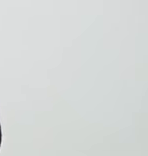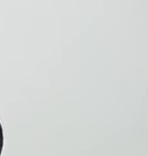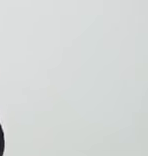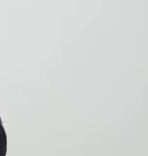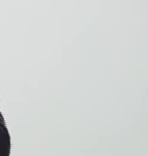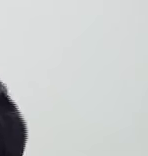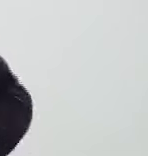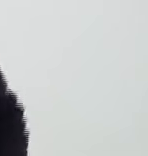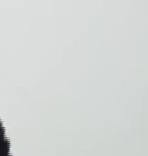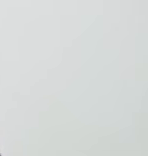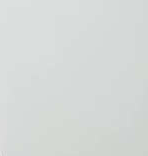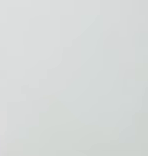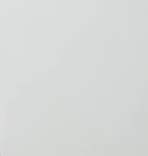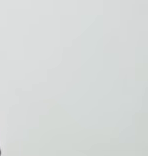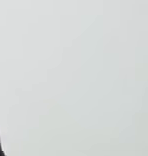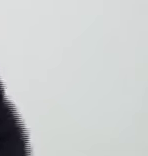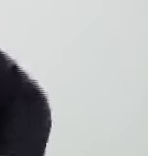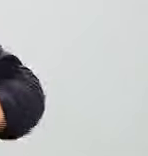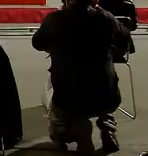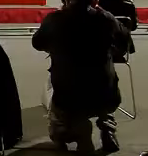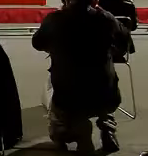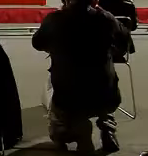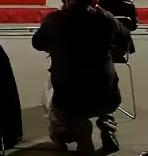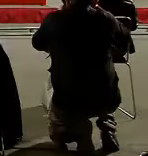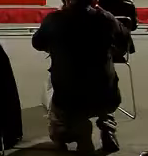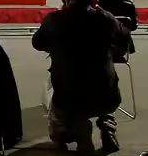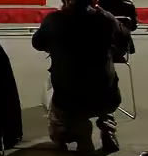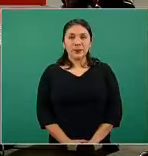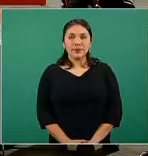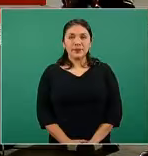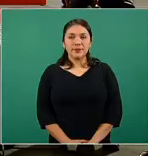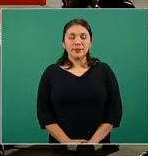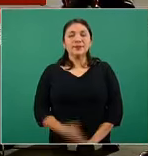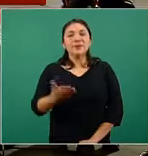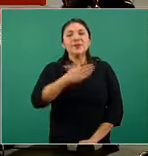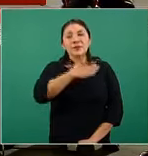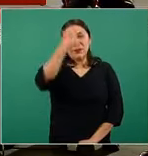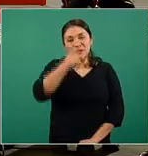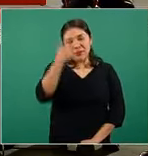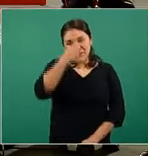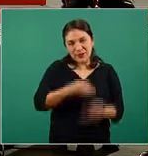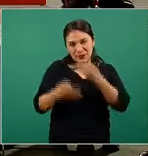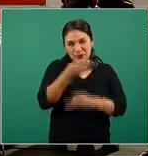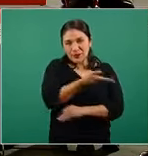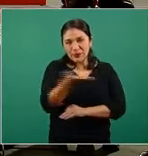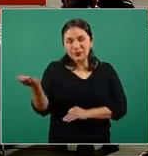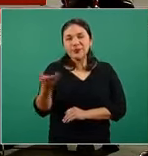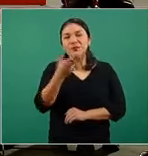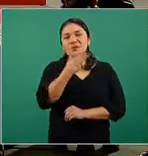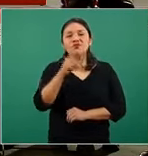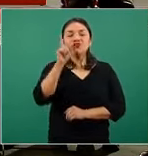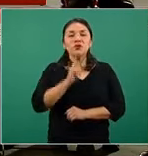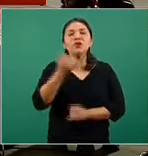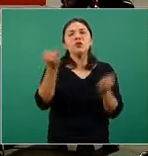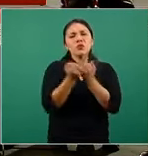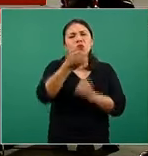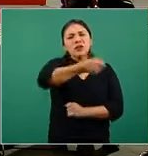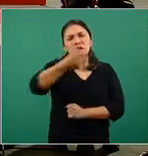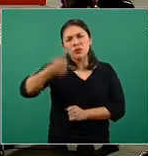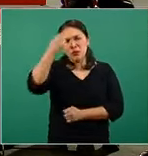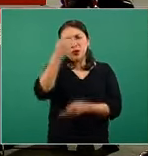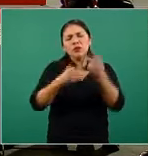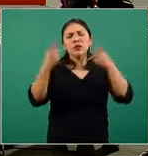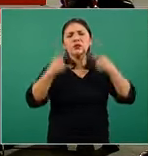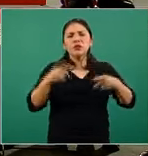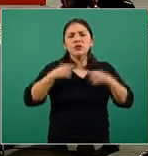Muy buenas noches a todos y todas. Así que también un saludo especial a todas las personas que esta noche nos